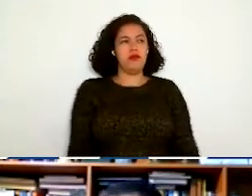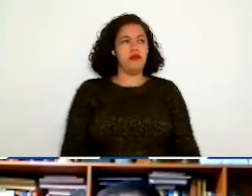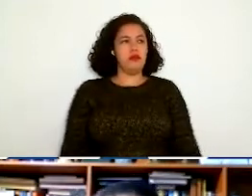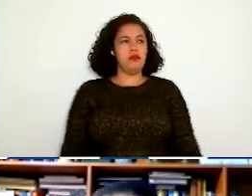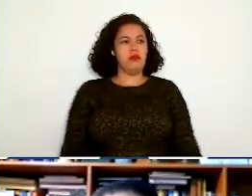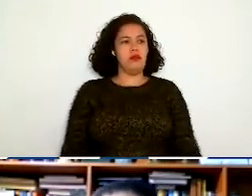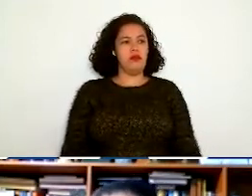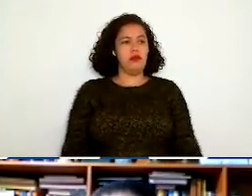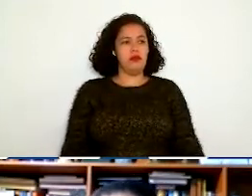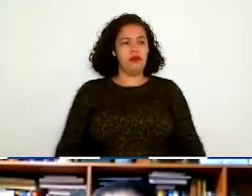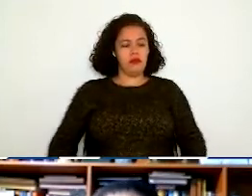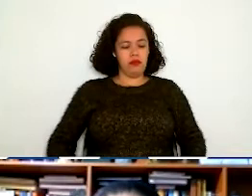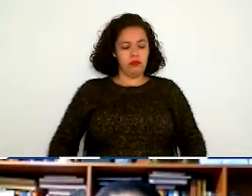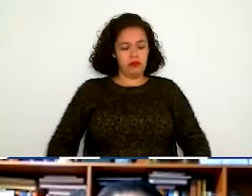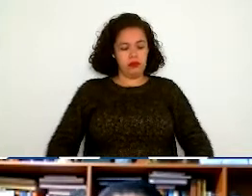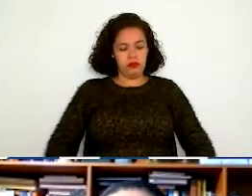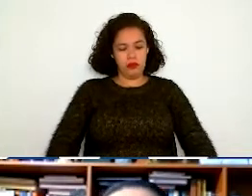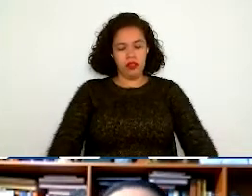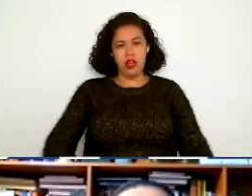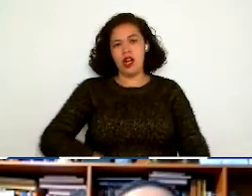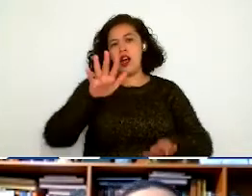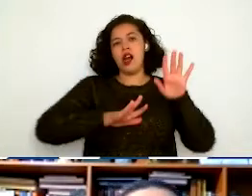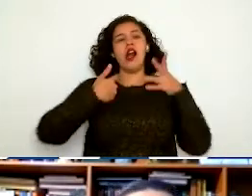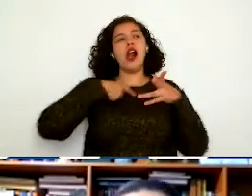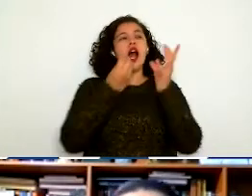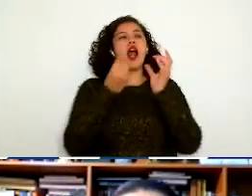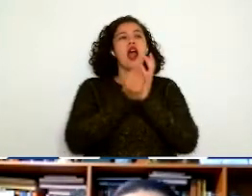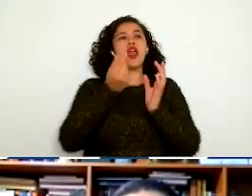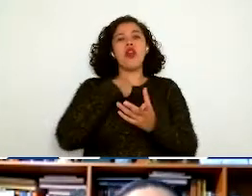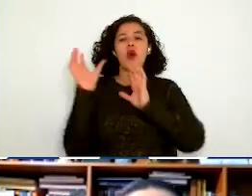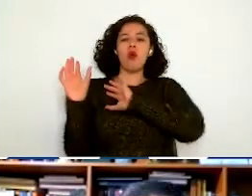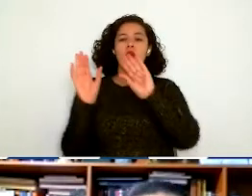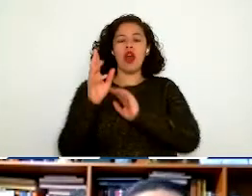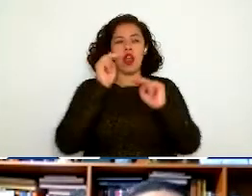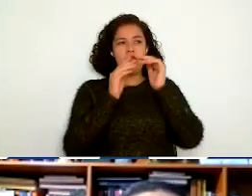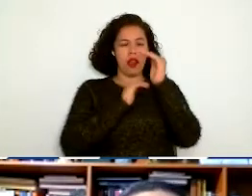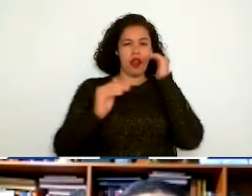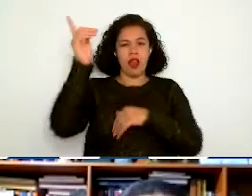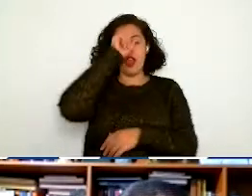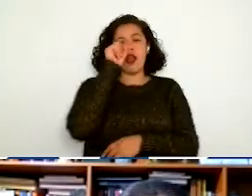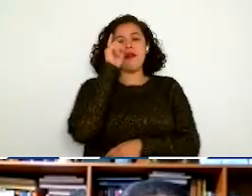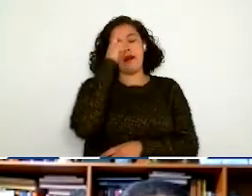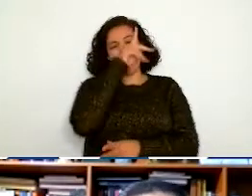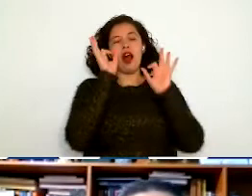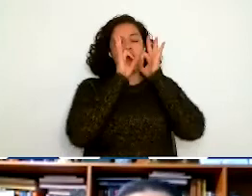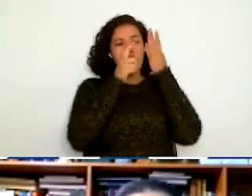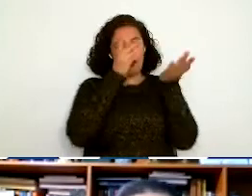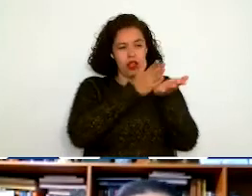momento, en algunas de las clases que doy a nivel posgrado, también para diseñar modelos de intervención